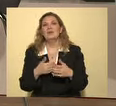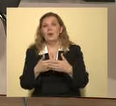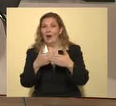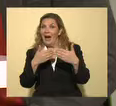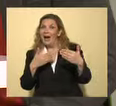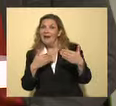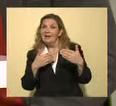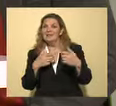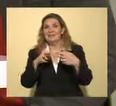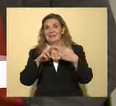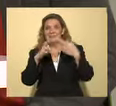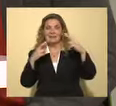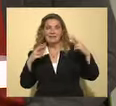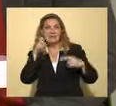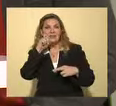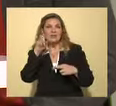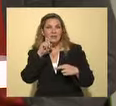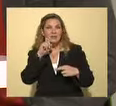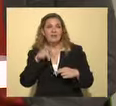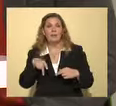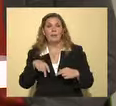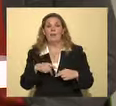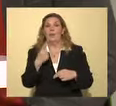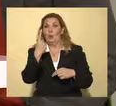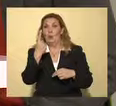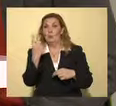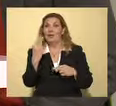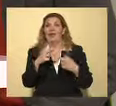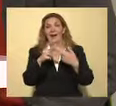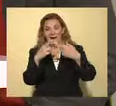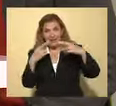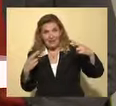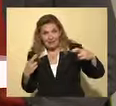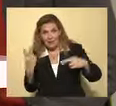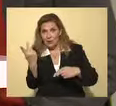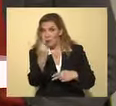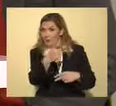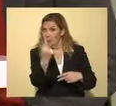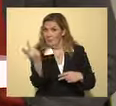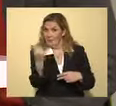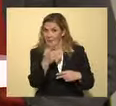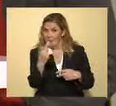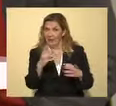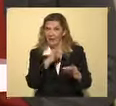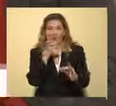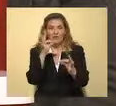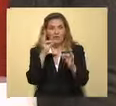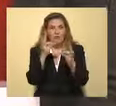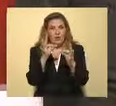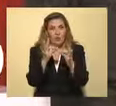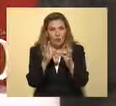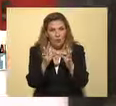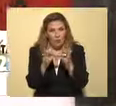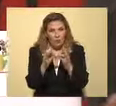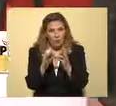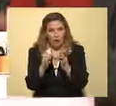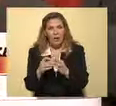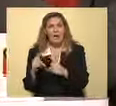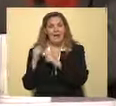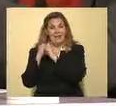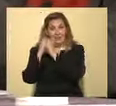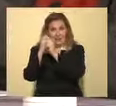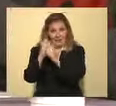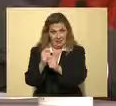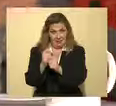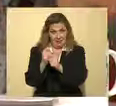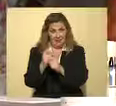preámbulo, porque a final de cuentas, una relación de pareja que la hacemos formal, conservadora, lo único que